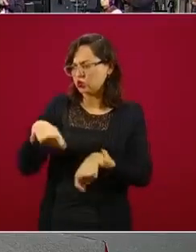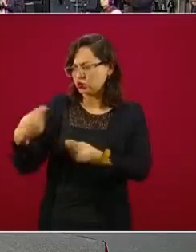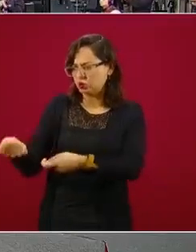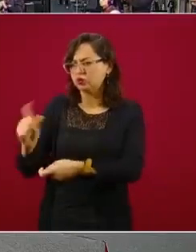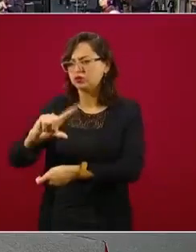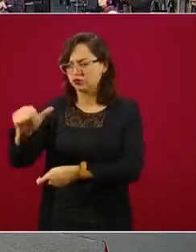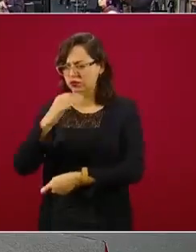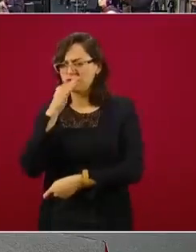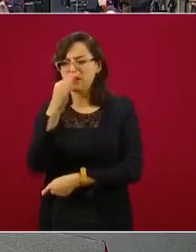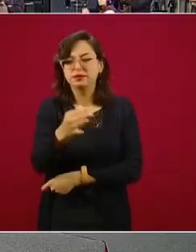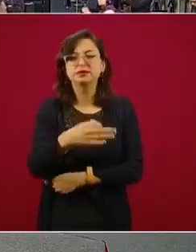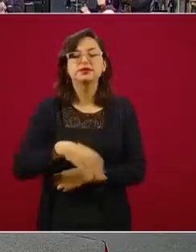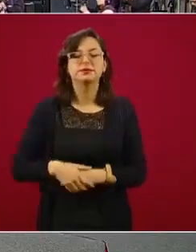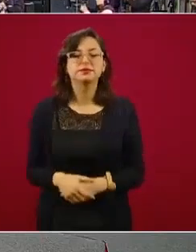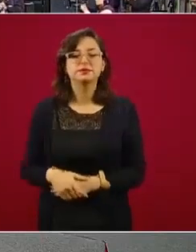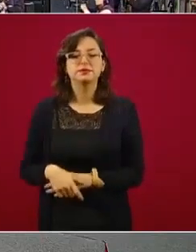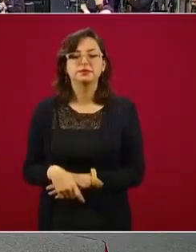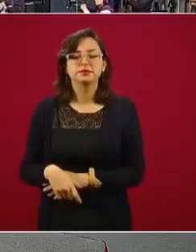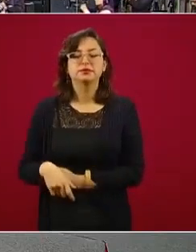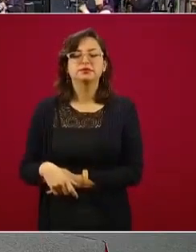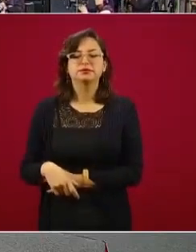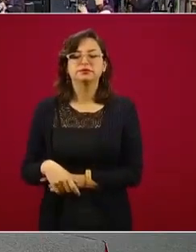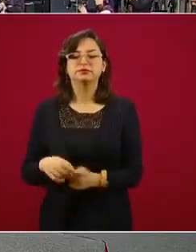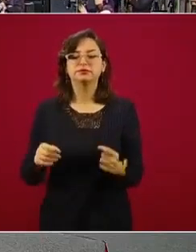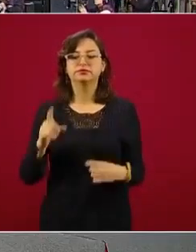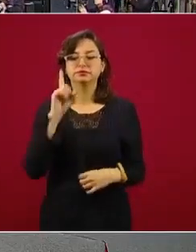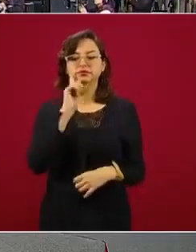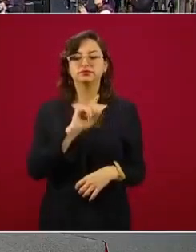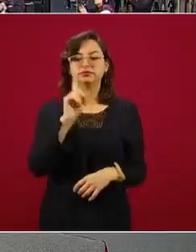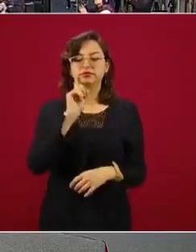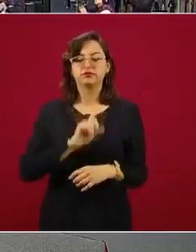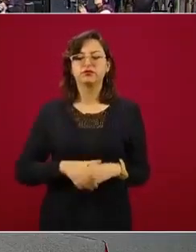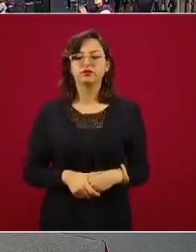Le toca a las compañeras, entonces.